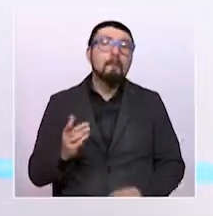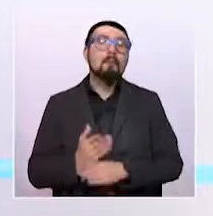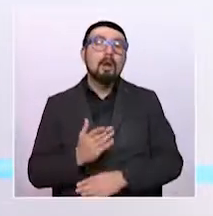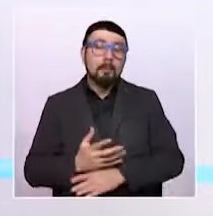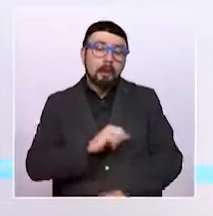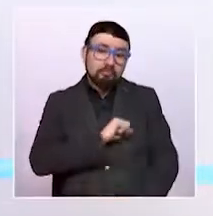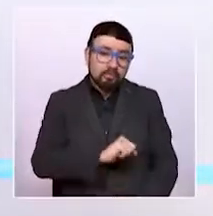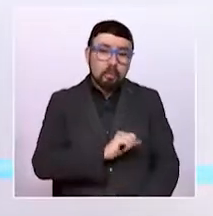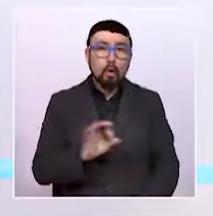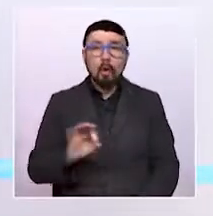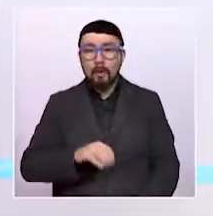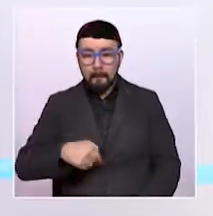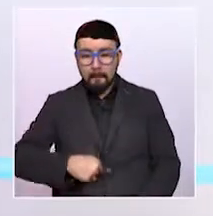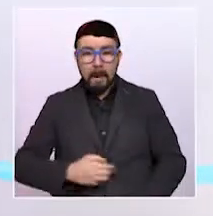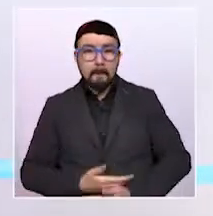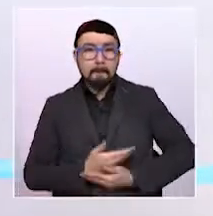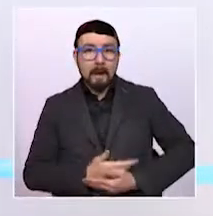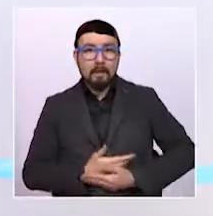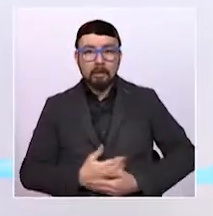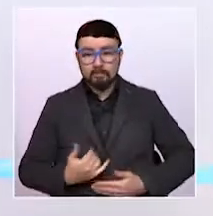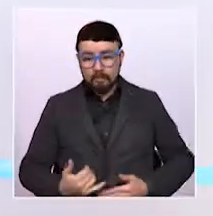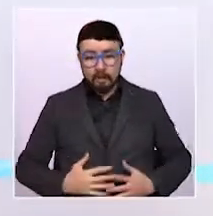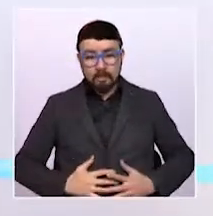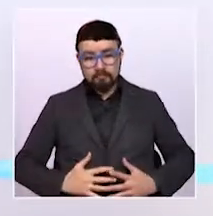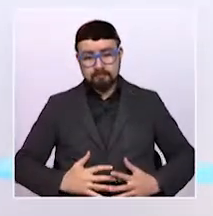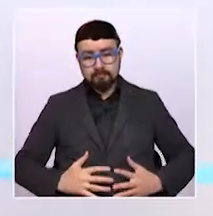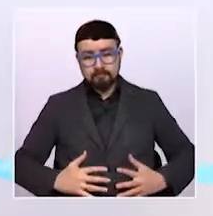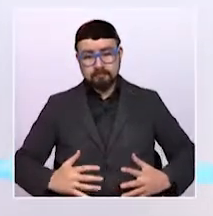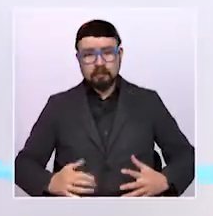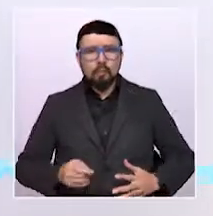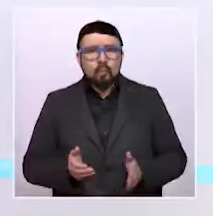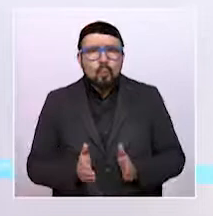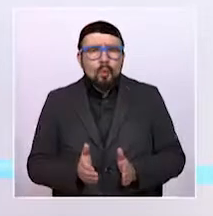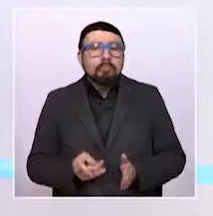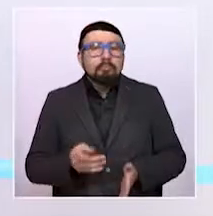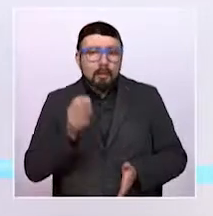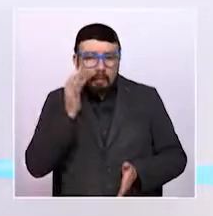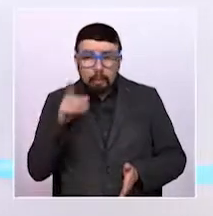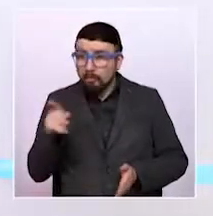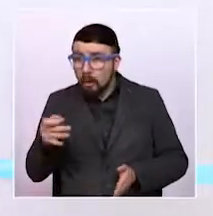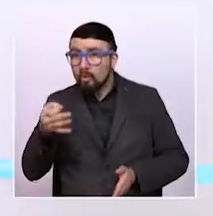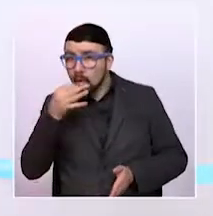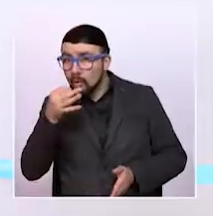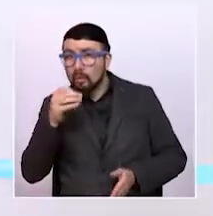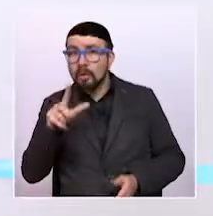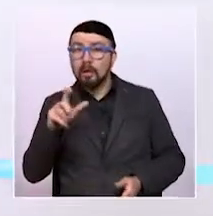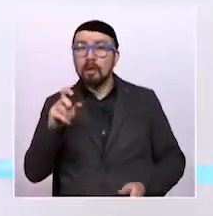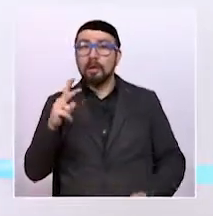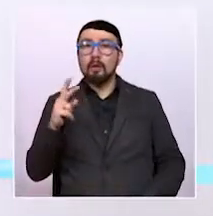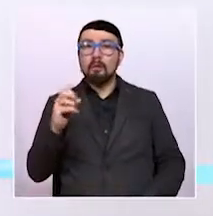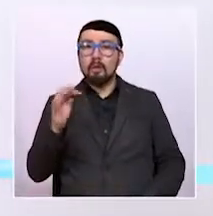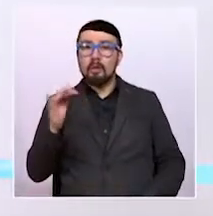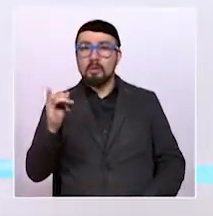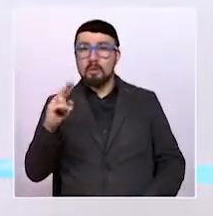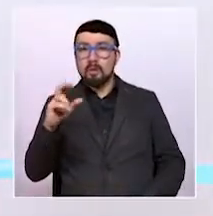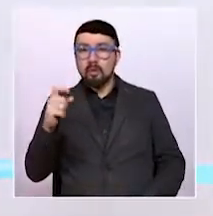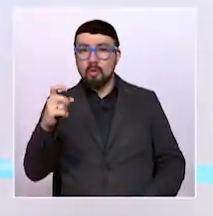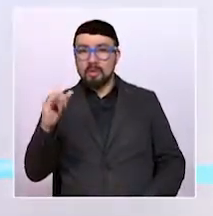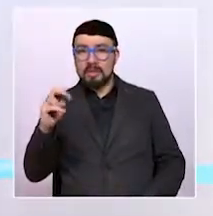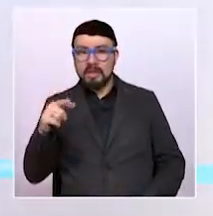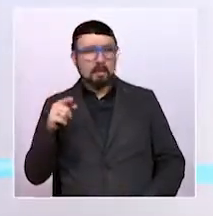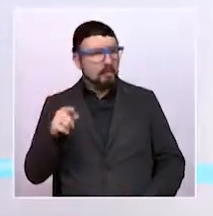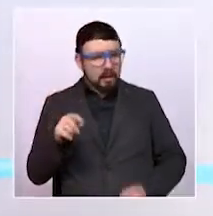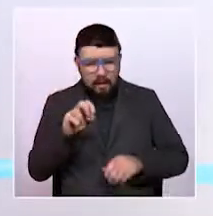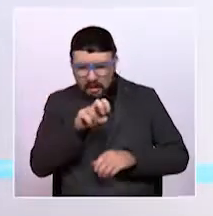su bebé entonces mucho cuidado a su mamá martha rojas si tomas la levotiroxina los niveles ideales para mantenerla tch